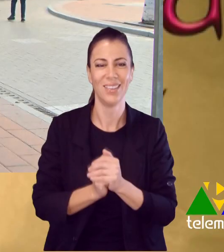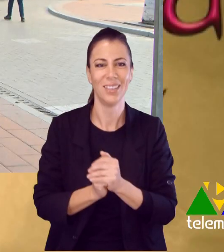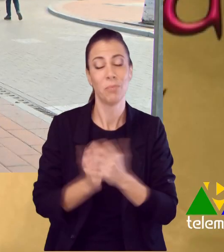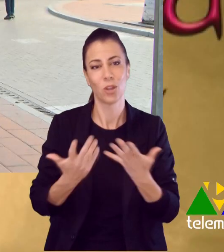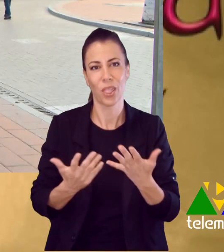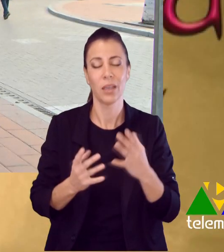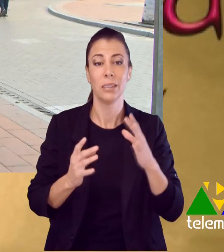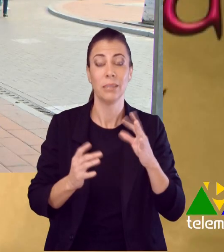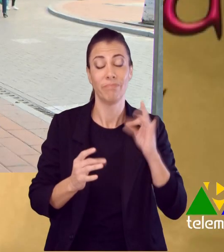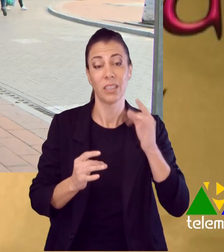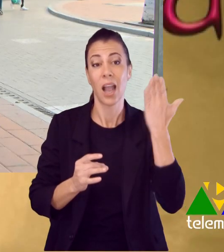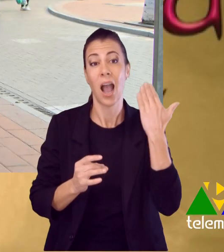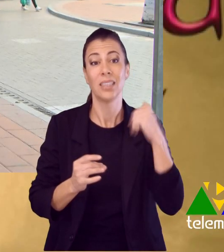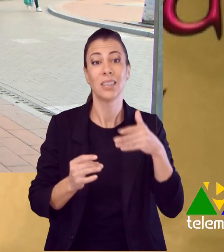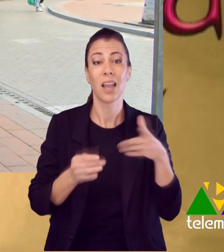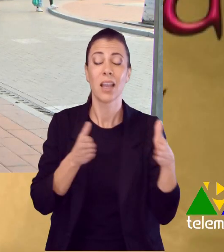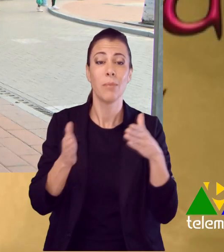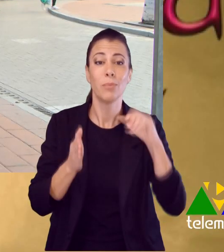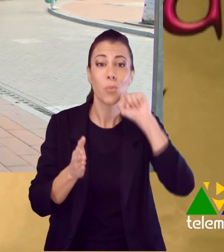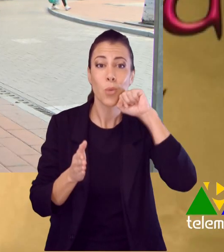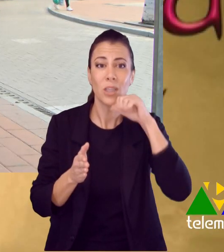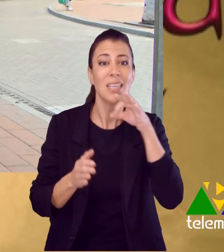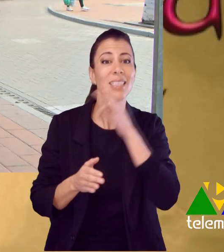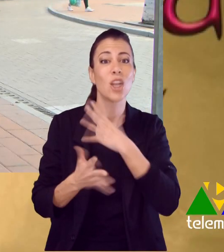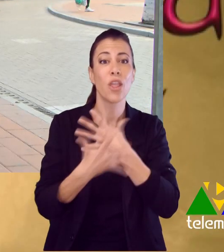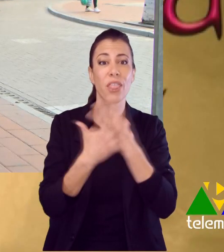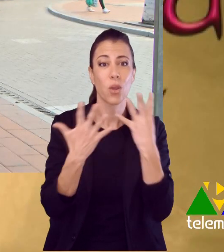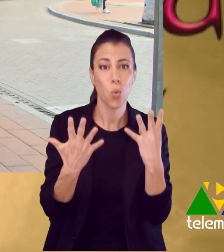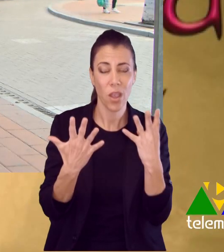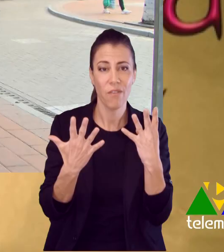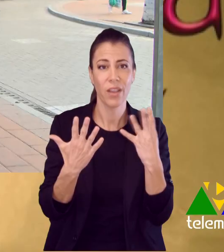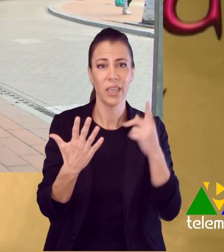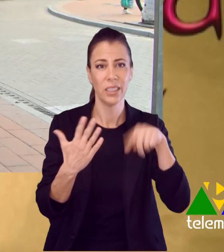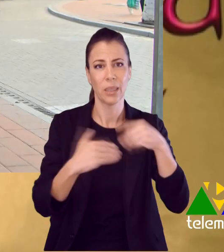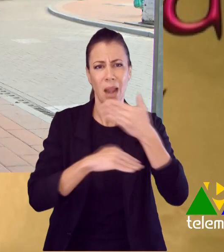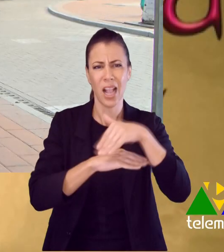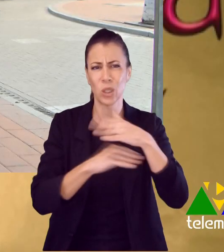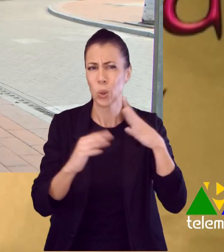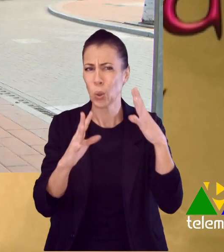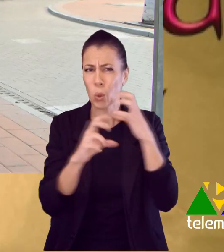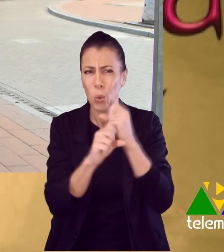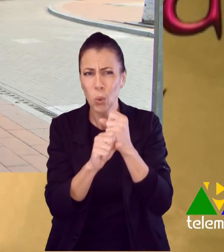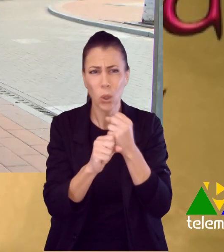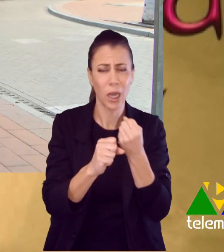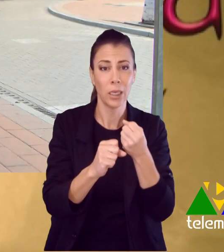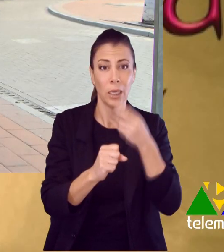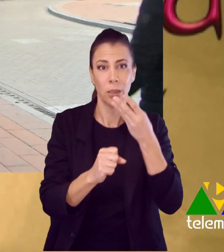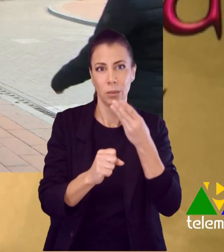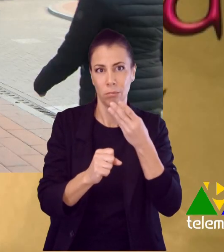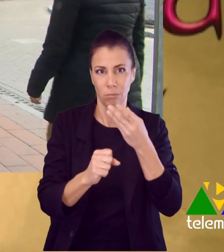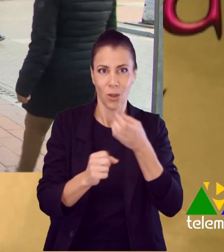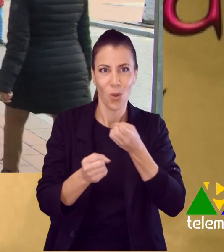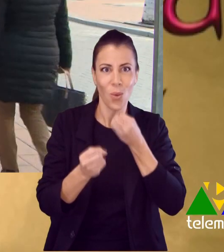claro, en aquel Motril del siglo XIX, con las calles oscuras y tal, daba para muchas